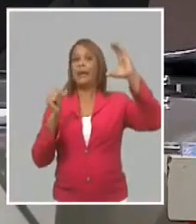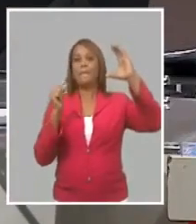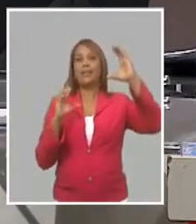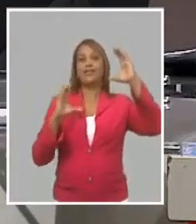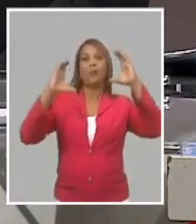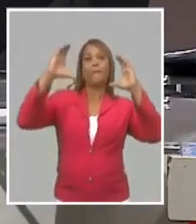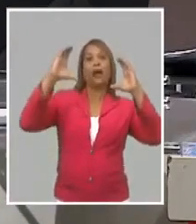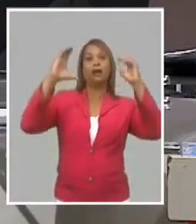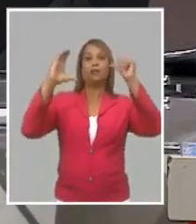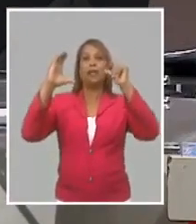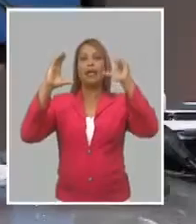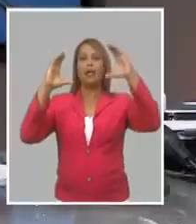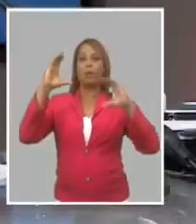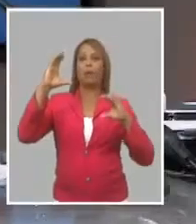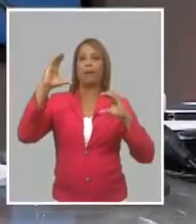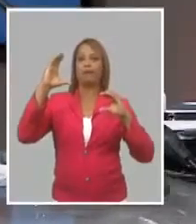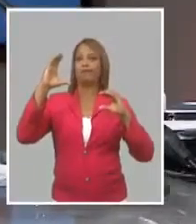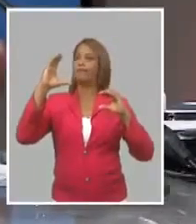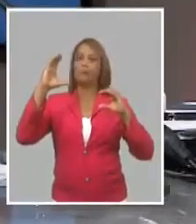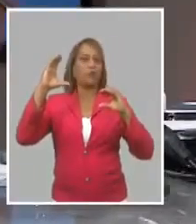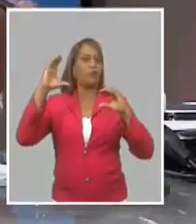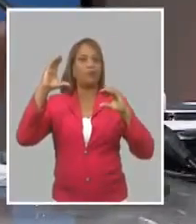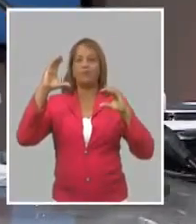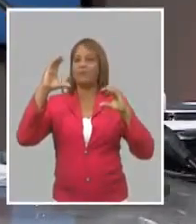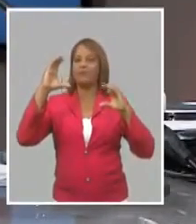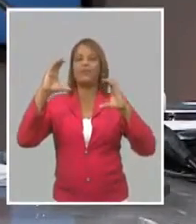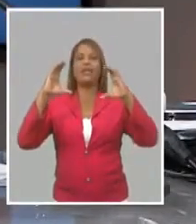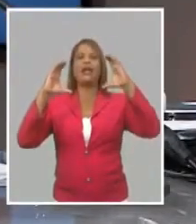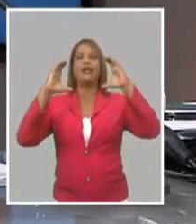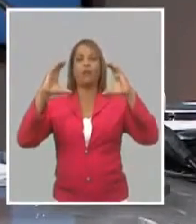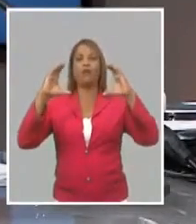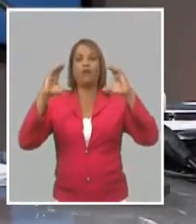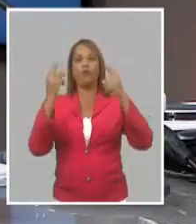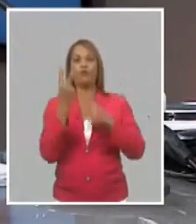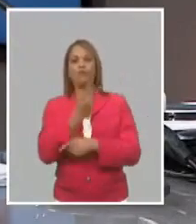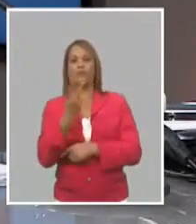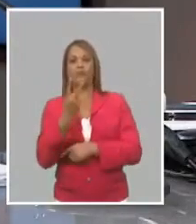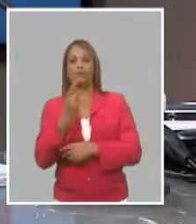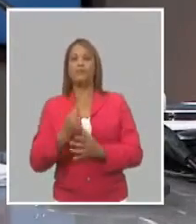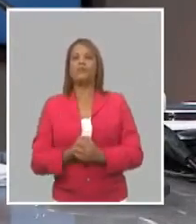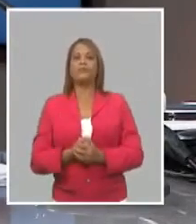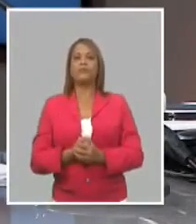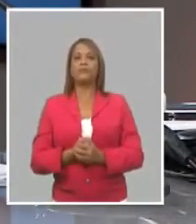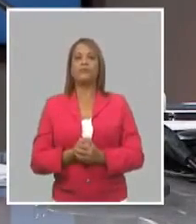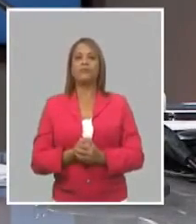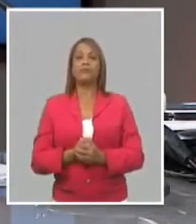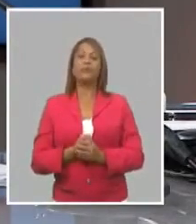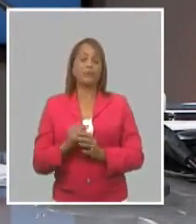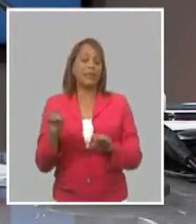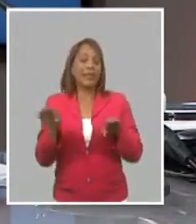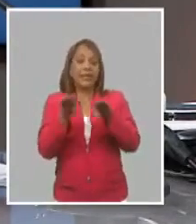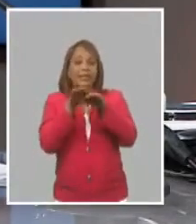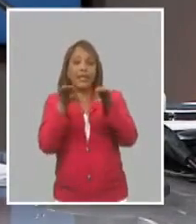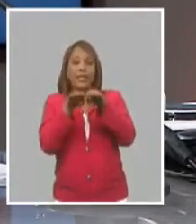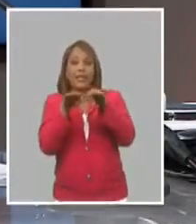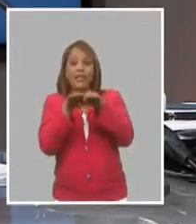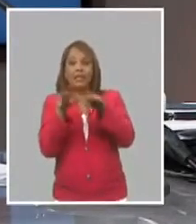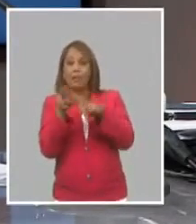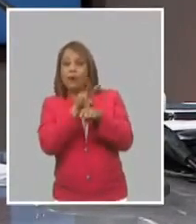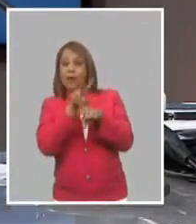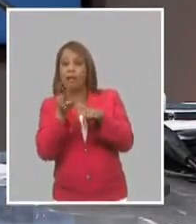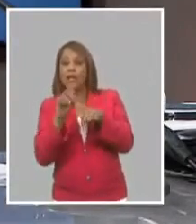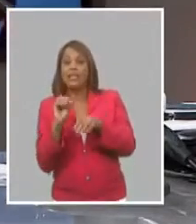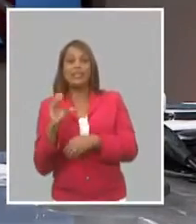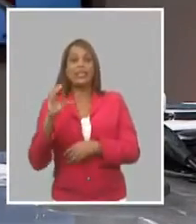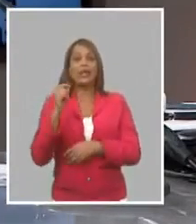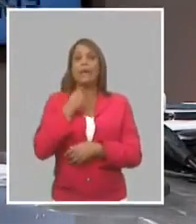hemos diseñado. Si hemos diseñado que los precios mayoristas van a crecer 12 veces, no pueden crecer 20. Si crecen